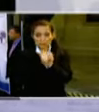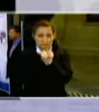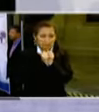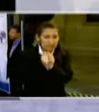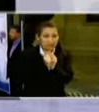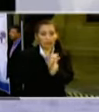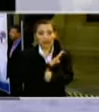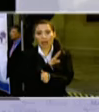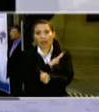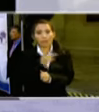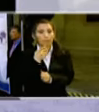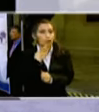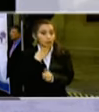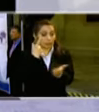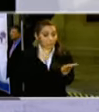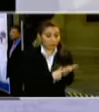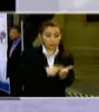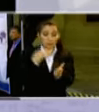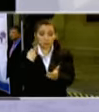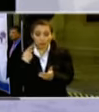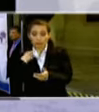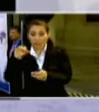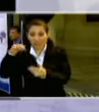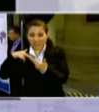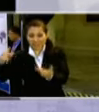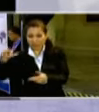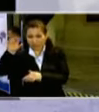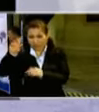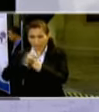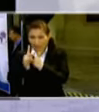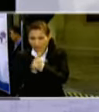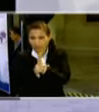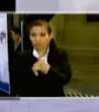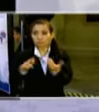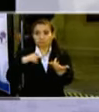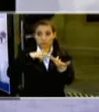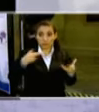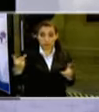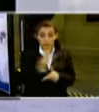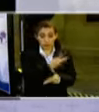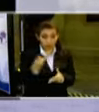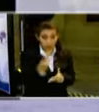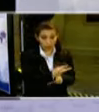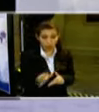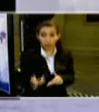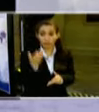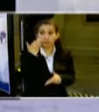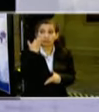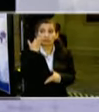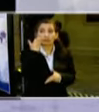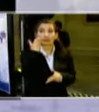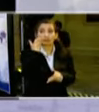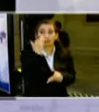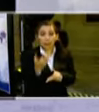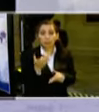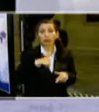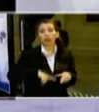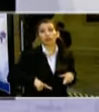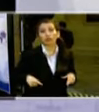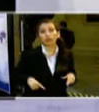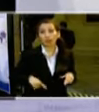que existe entre la política interna y la política exterior. La relación entre ambas facetas de la política del